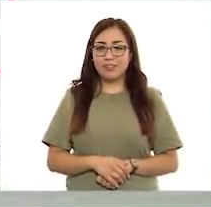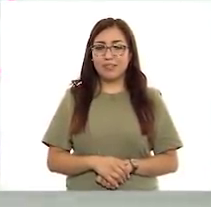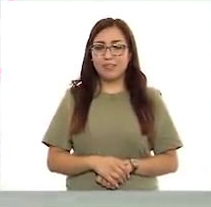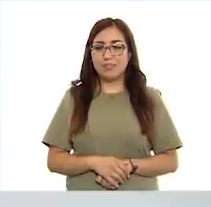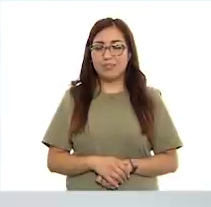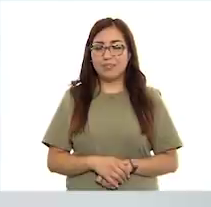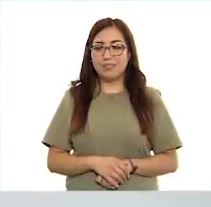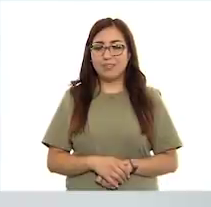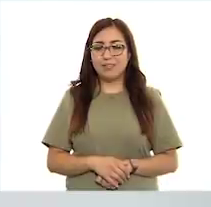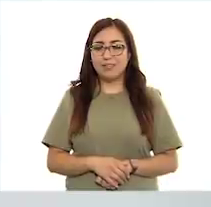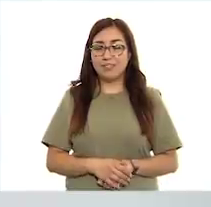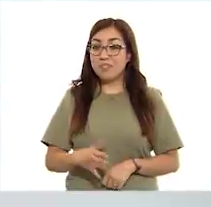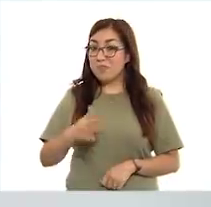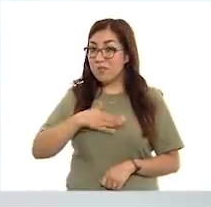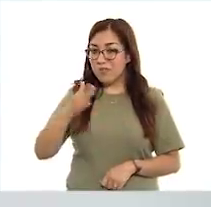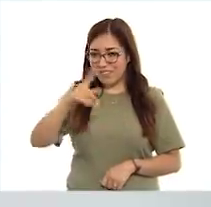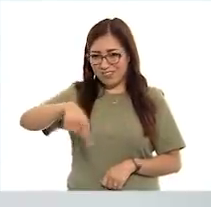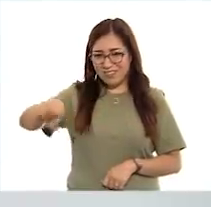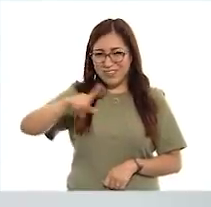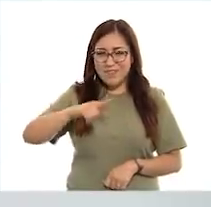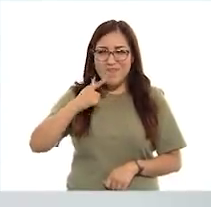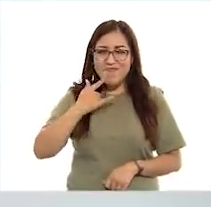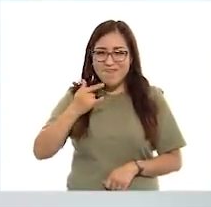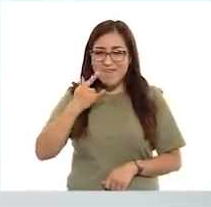¡Qué bueno que adivinaron!